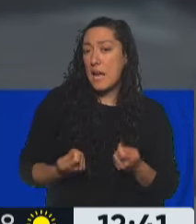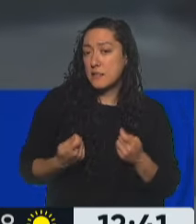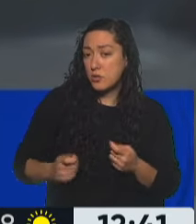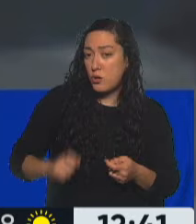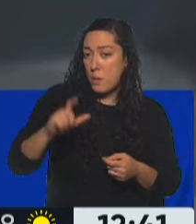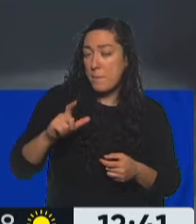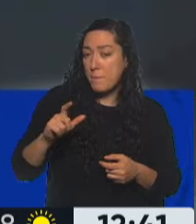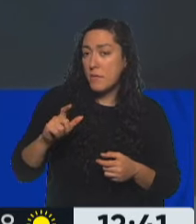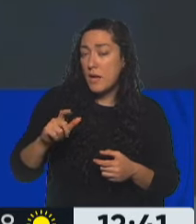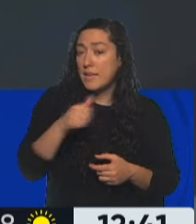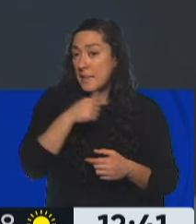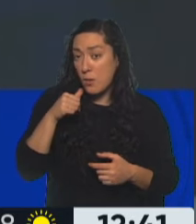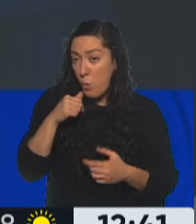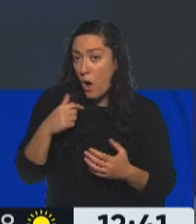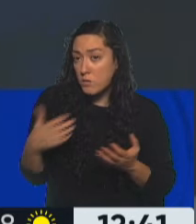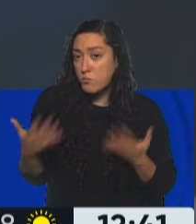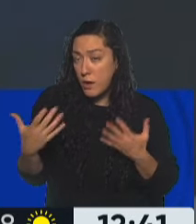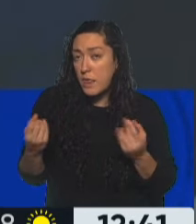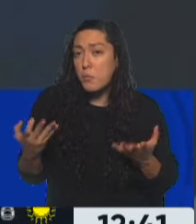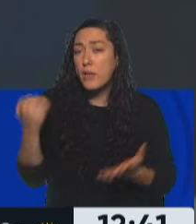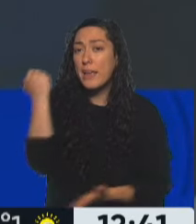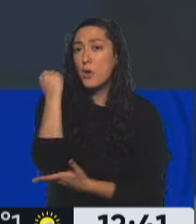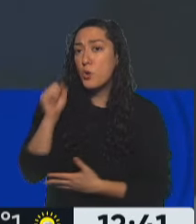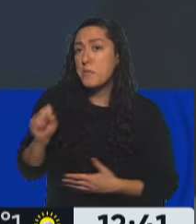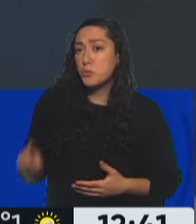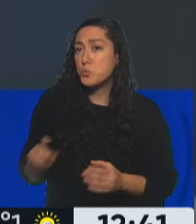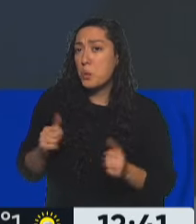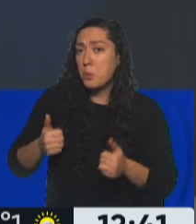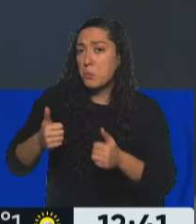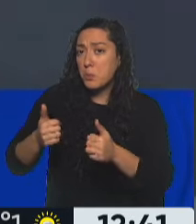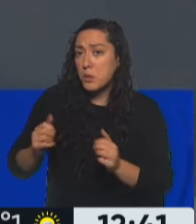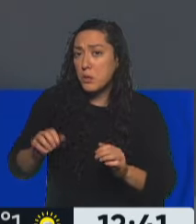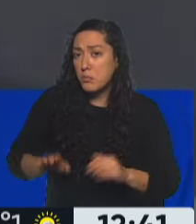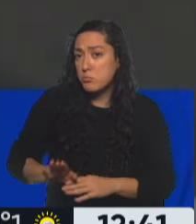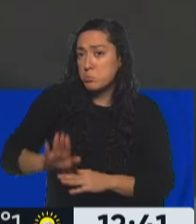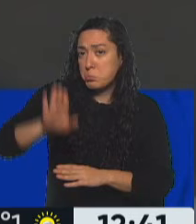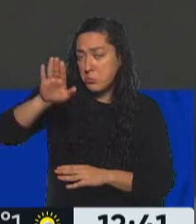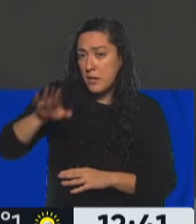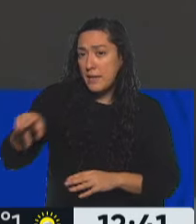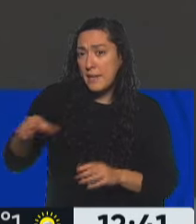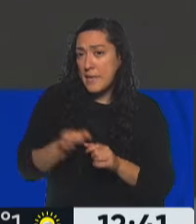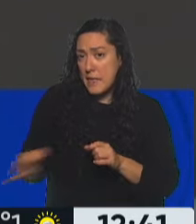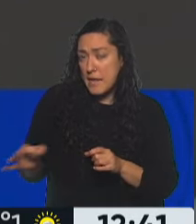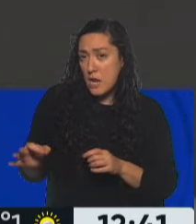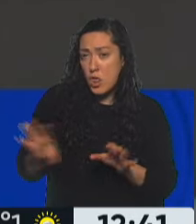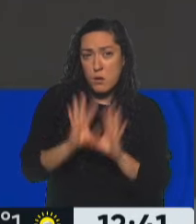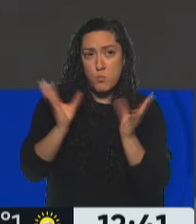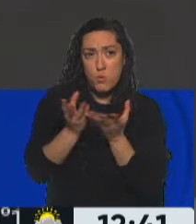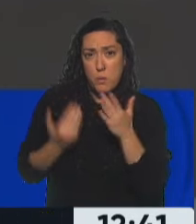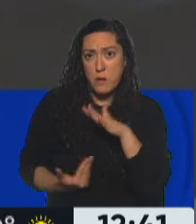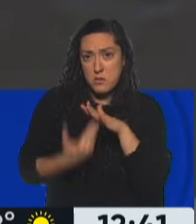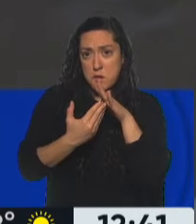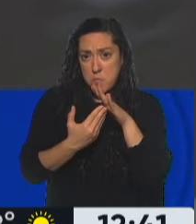por una economía que parece floreciente, teniendo en cuenta que siendo una isla ya es una de las 30 principales del mundo y en algunos